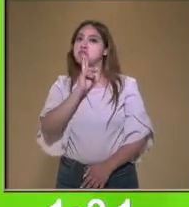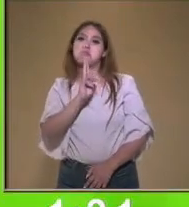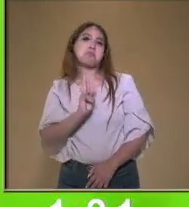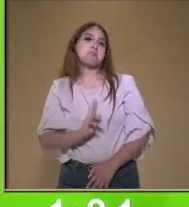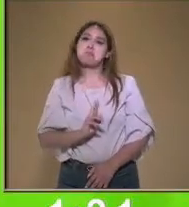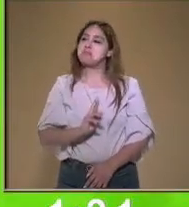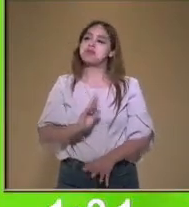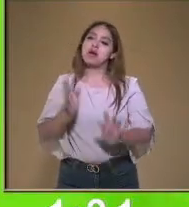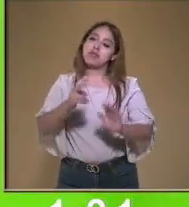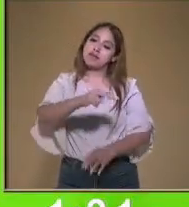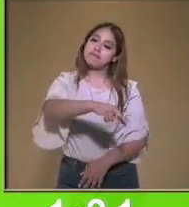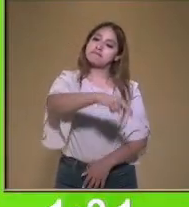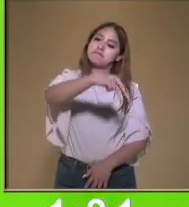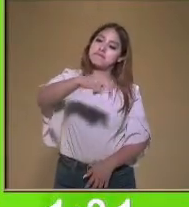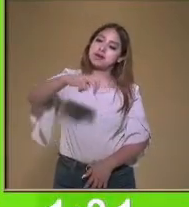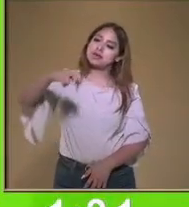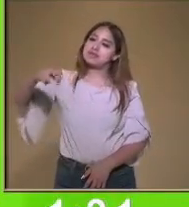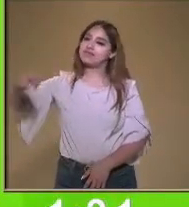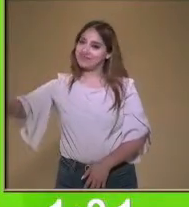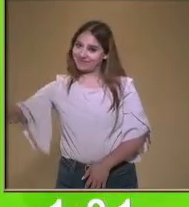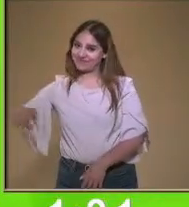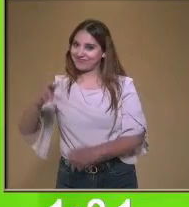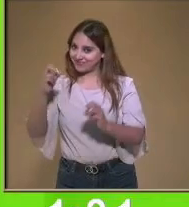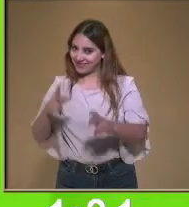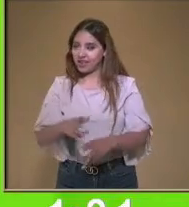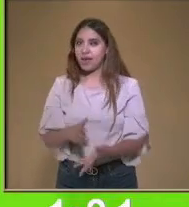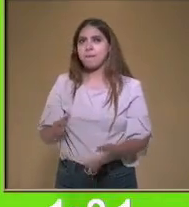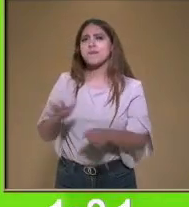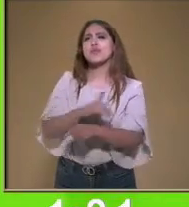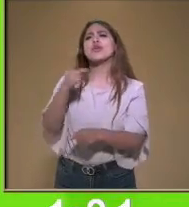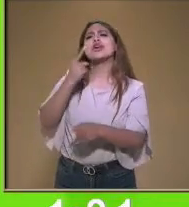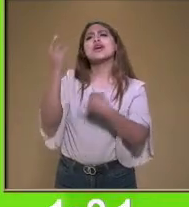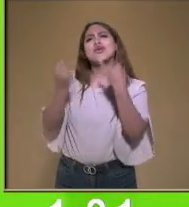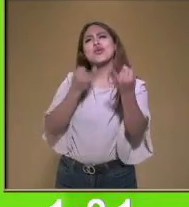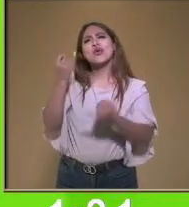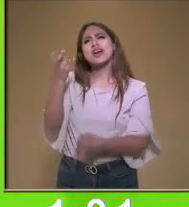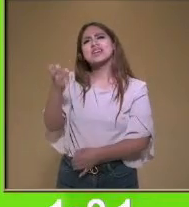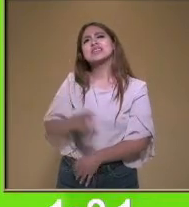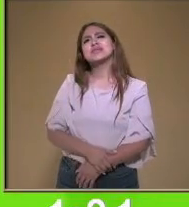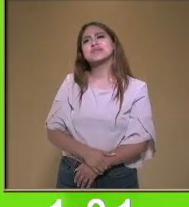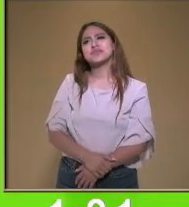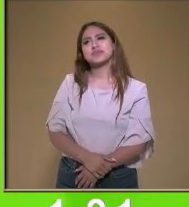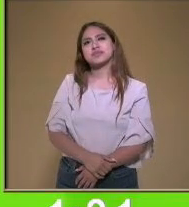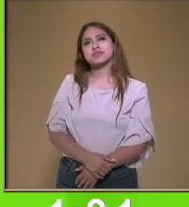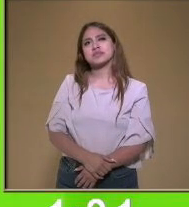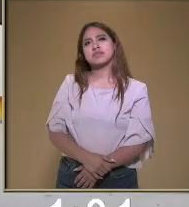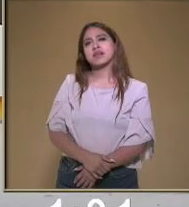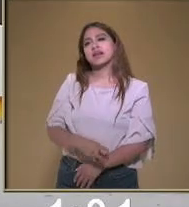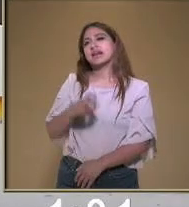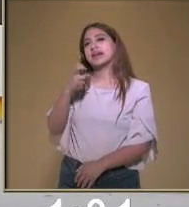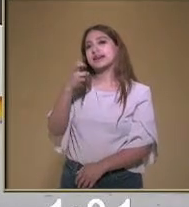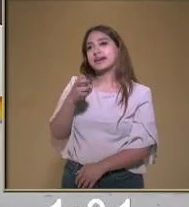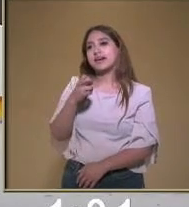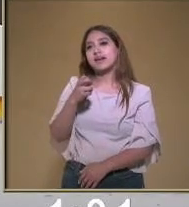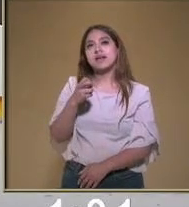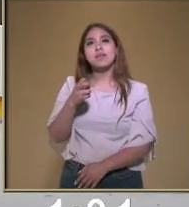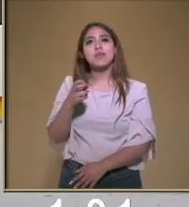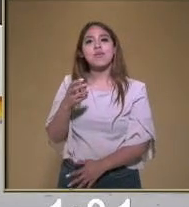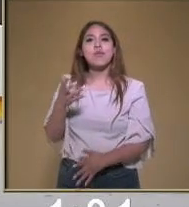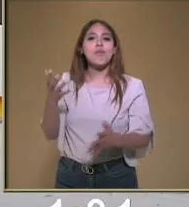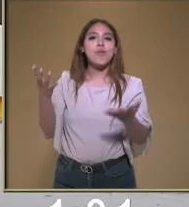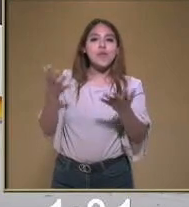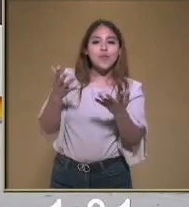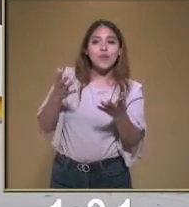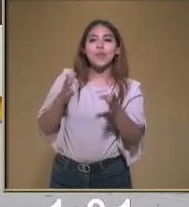casillas. Ahora, ¿por qué vamos a jugar este juego, maestra? Porque son los derivados del maíz. Ahí tenemos